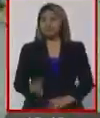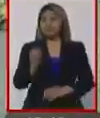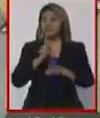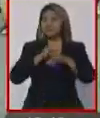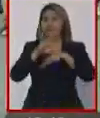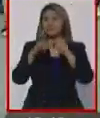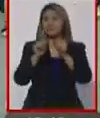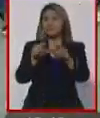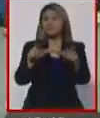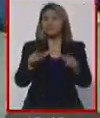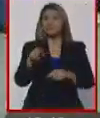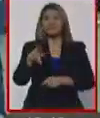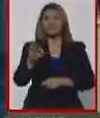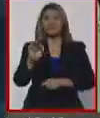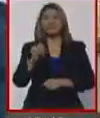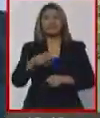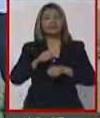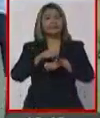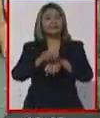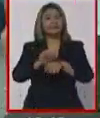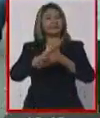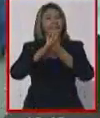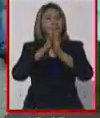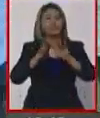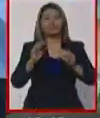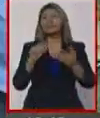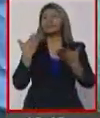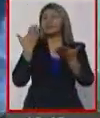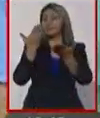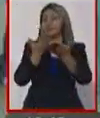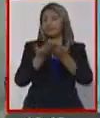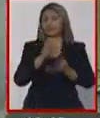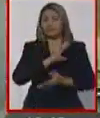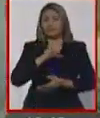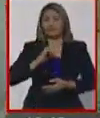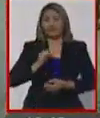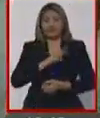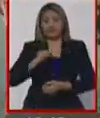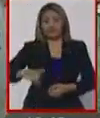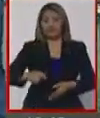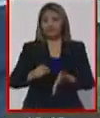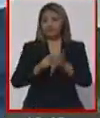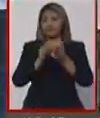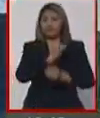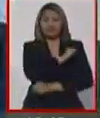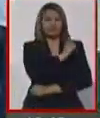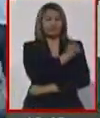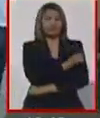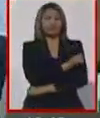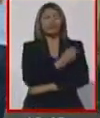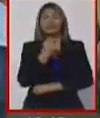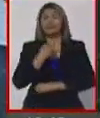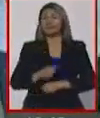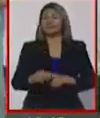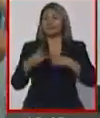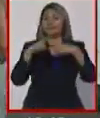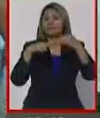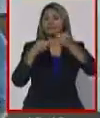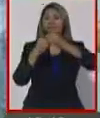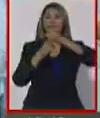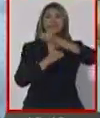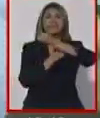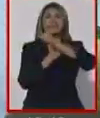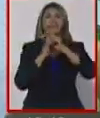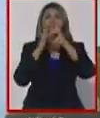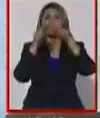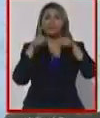Vecinos de todas las comunidades de Porongo realizaron una marcha pacífica desde el Urubó hasta el Consejo Municipal para exigir a las autoridades municipales la construcción de